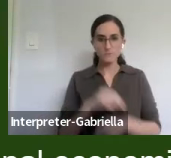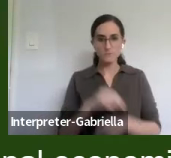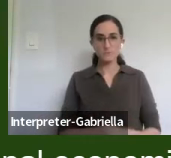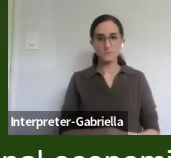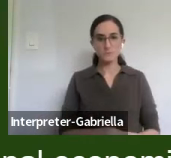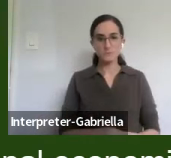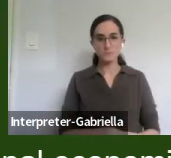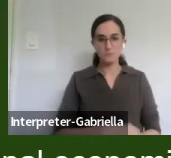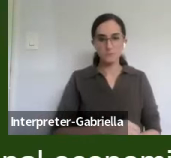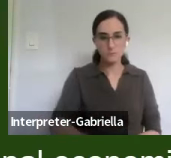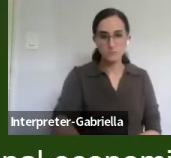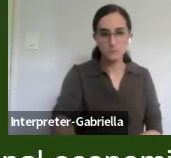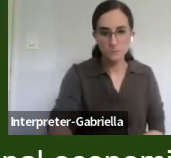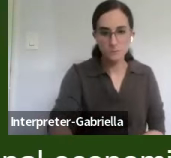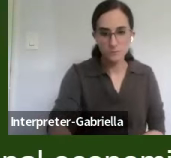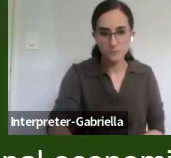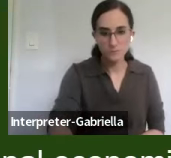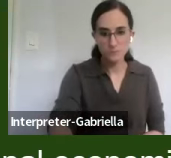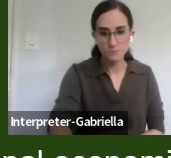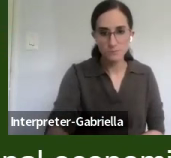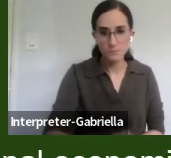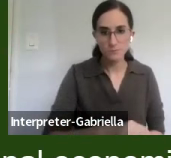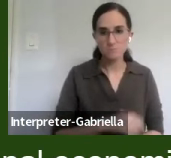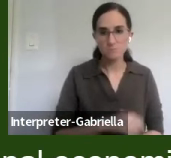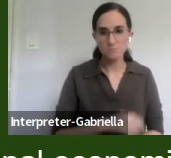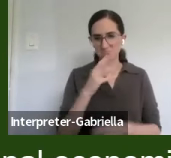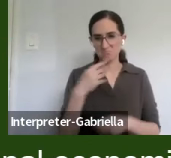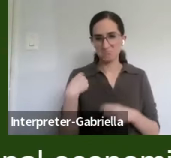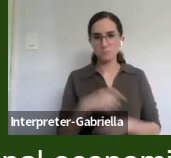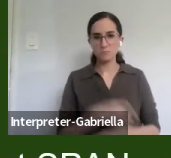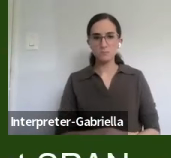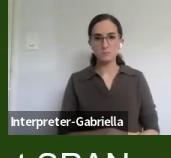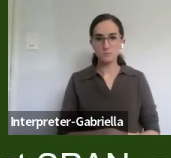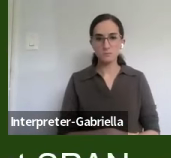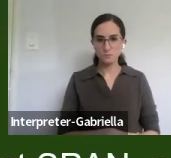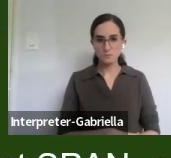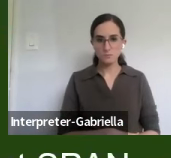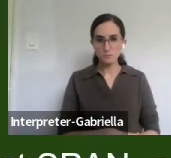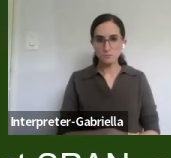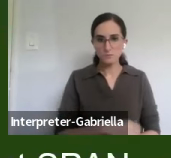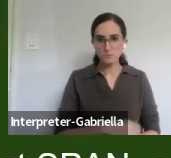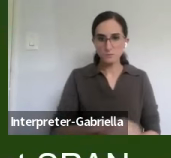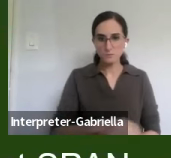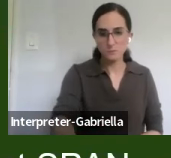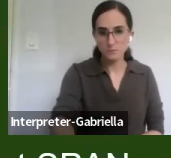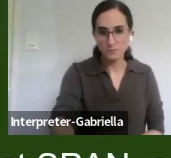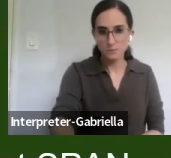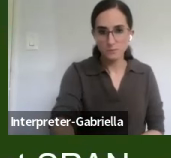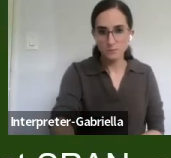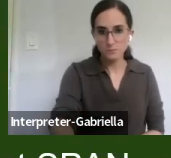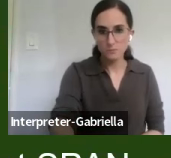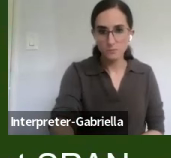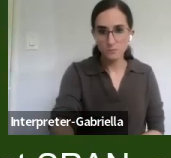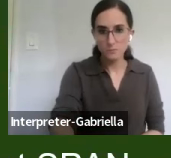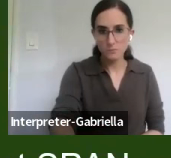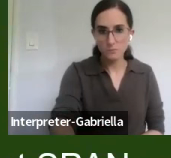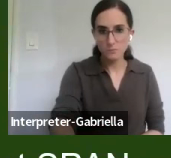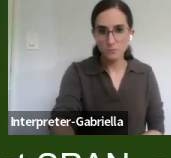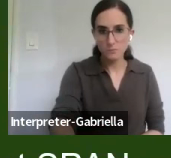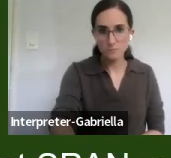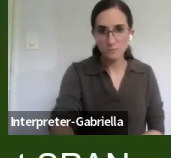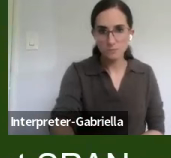interina para lo que es Casa y Vivienda del Condado de Boulder. Yo les agradezco a todos por estar aquí hoy y gracias por